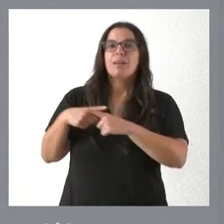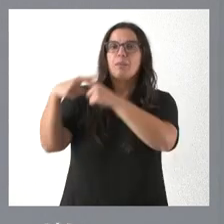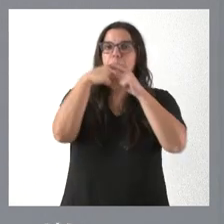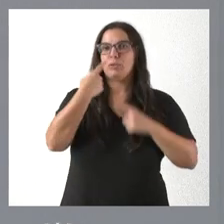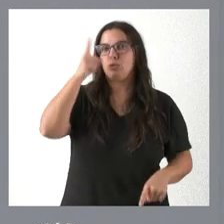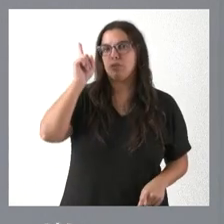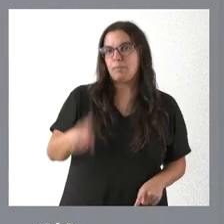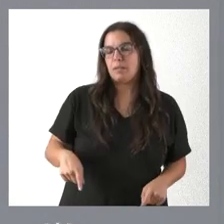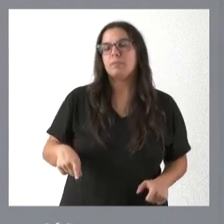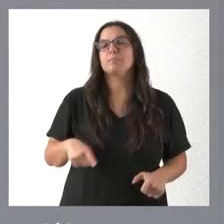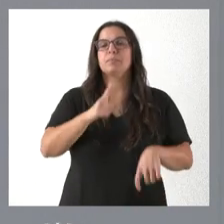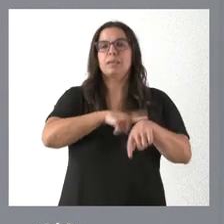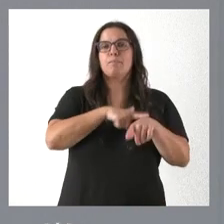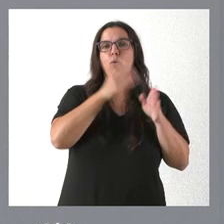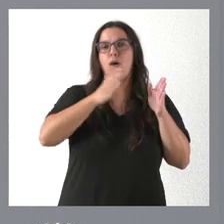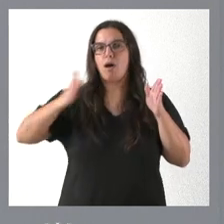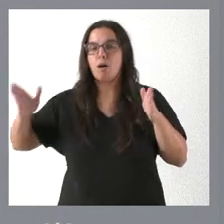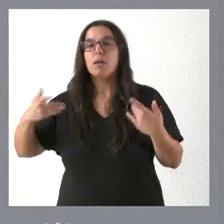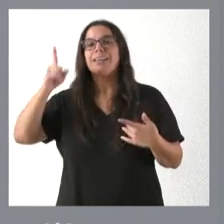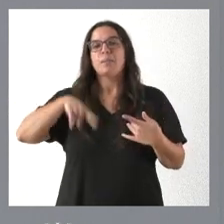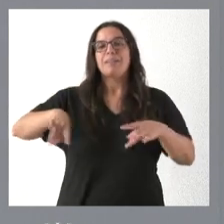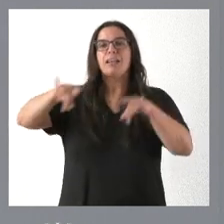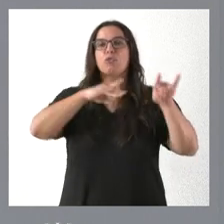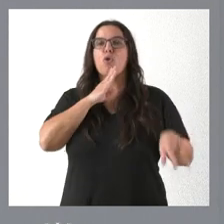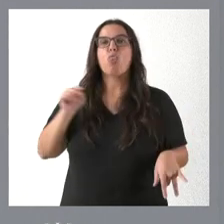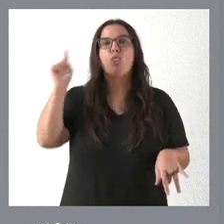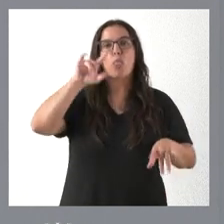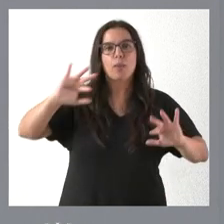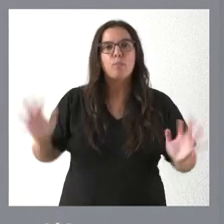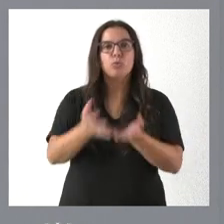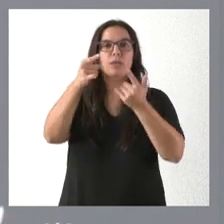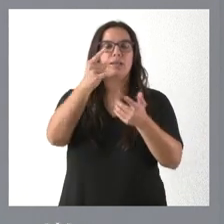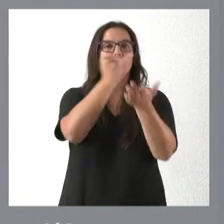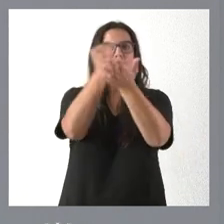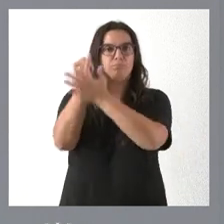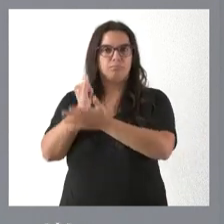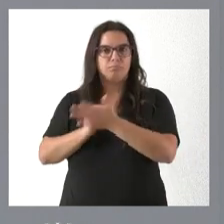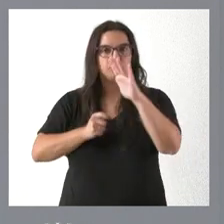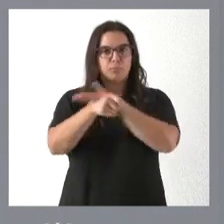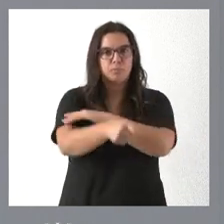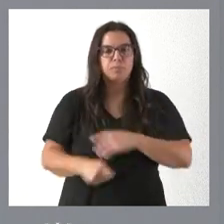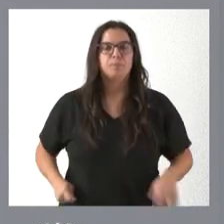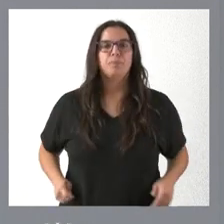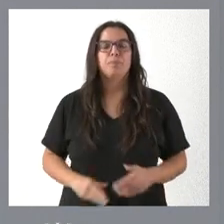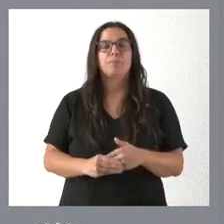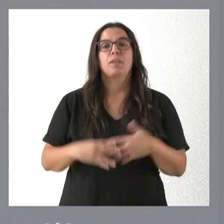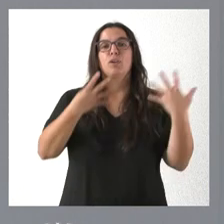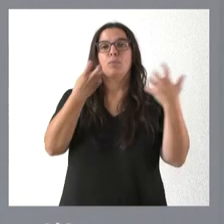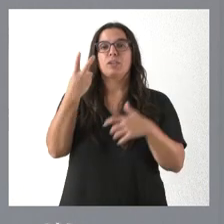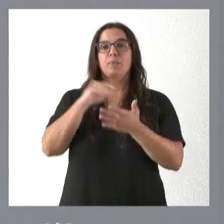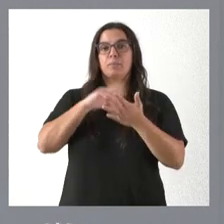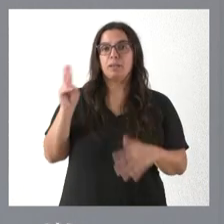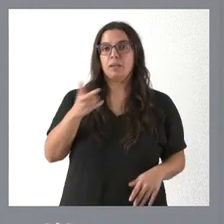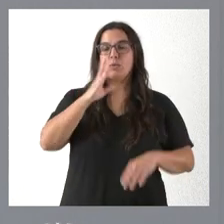En el tiempo y los ámbitos territoriales donde se van a impulsar estas inversiones 920.000